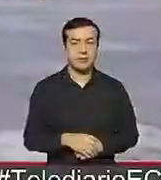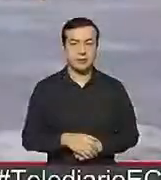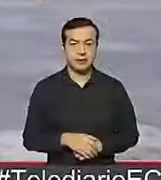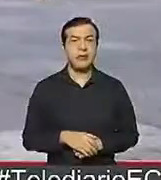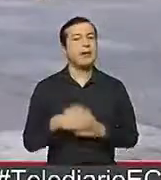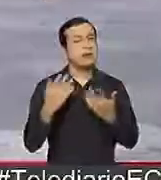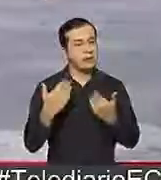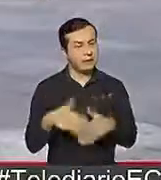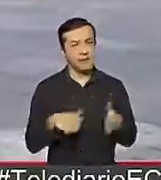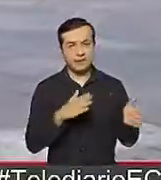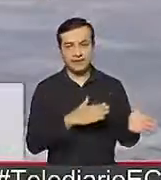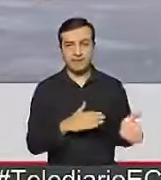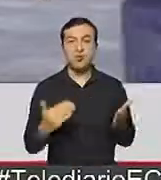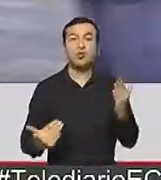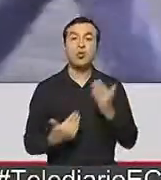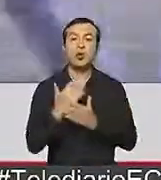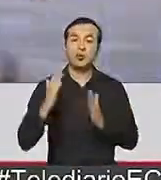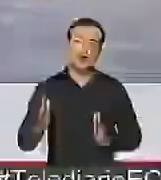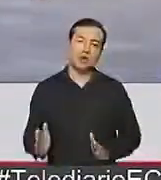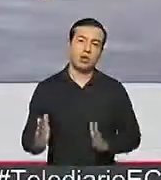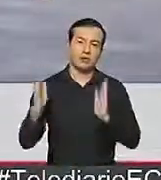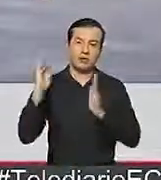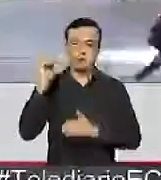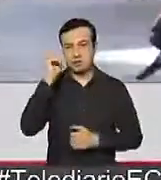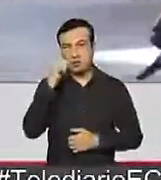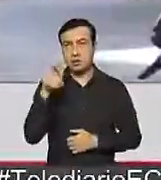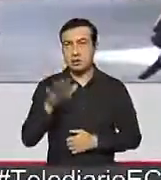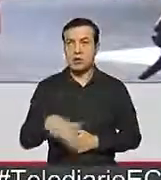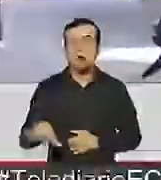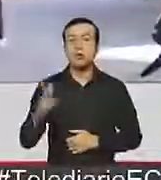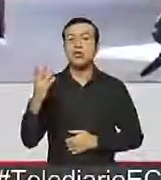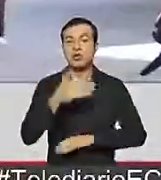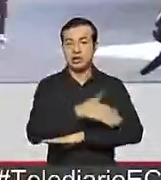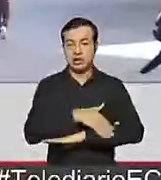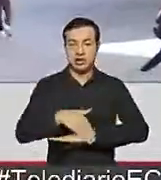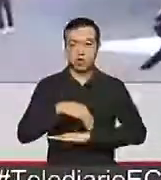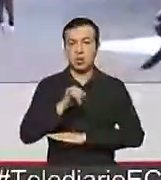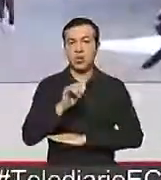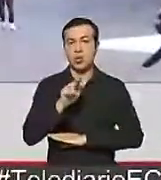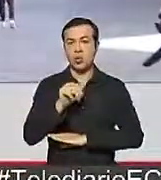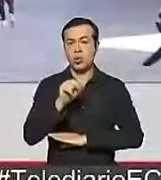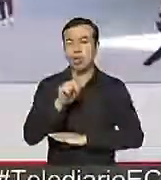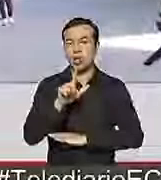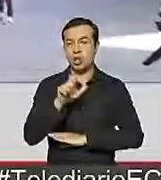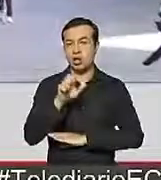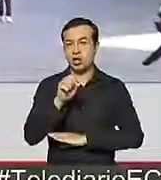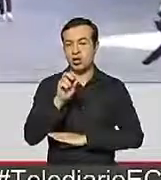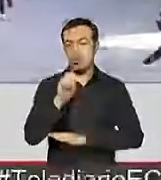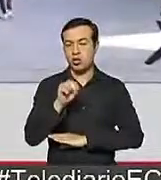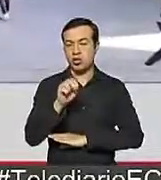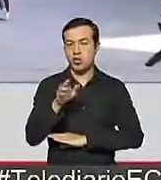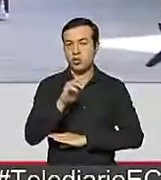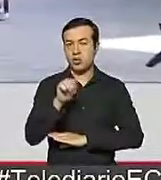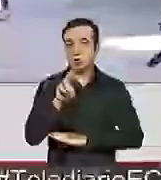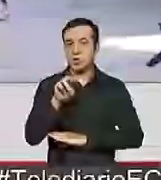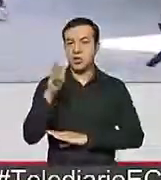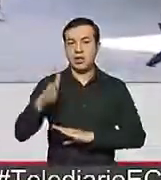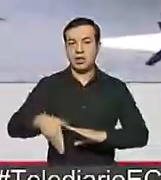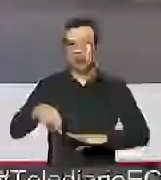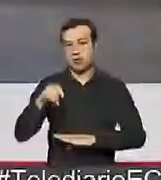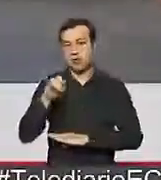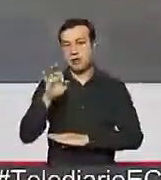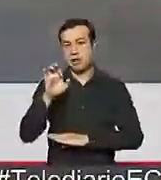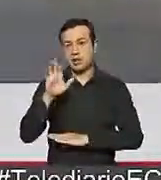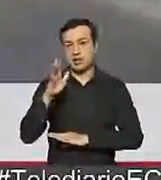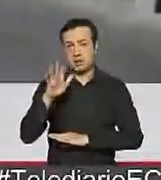ya se están realizando en el nuevo edificio de la Fiscalía General, ubicado en la avenida Juan León Mera y Patria, donde antes funcionaba la